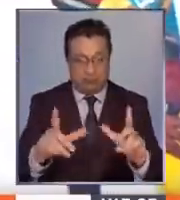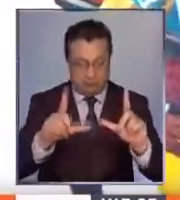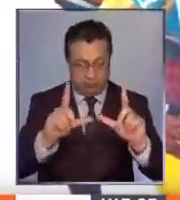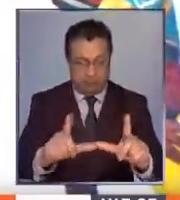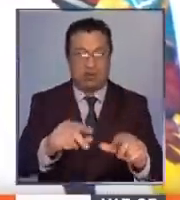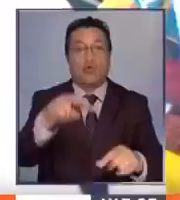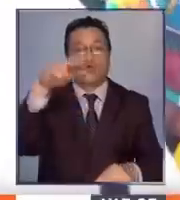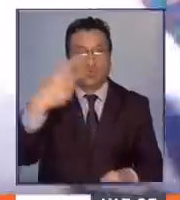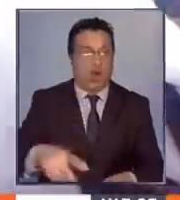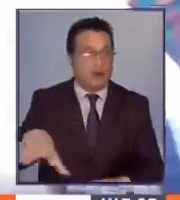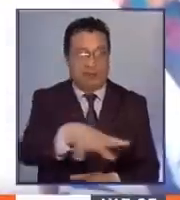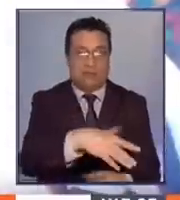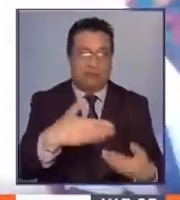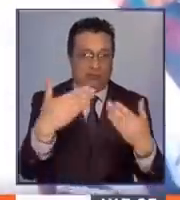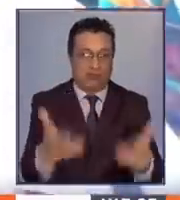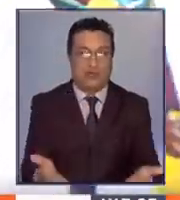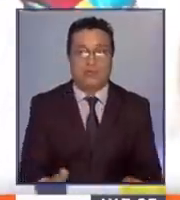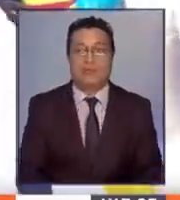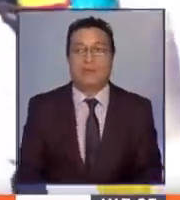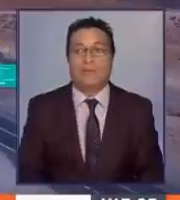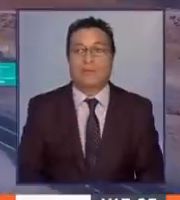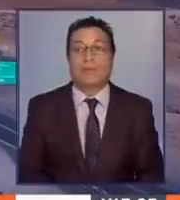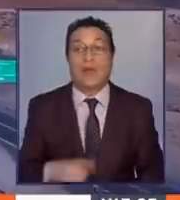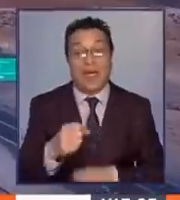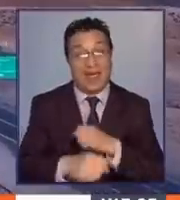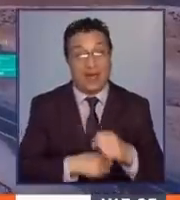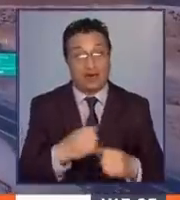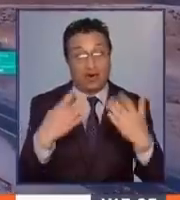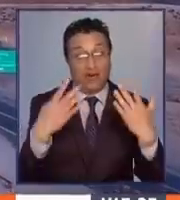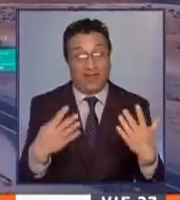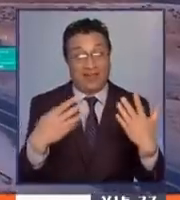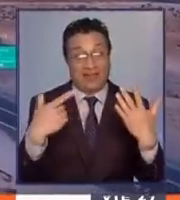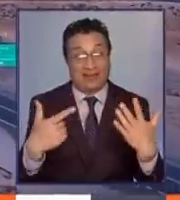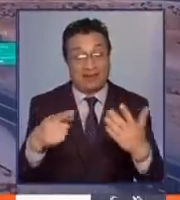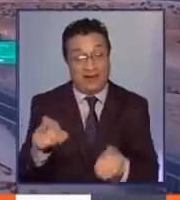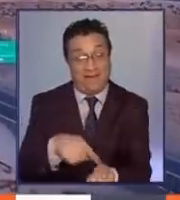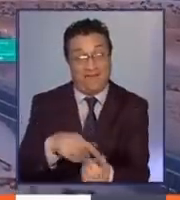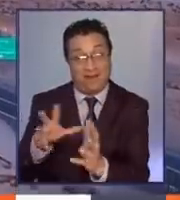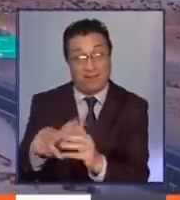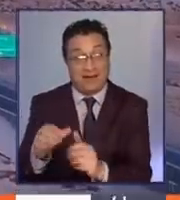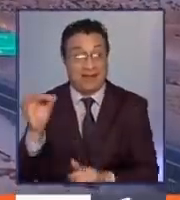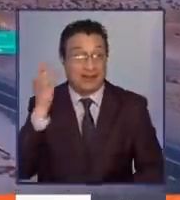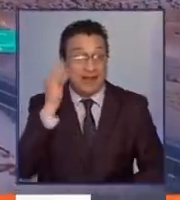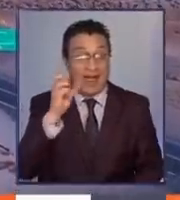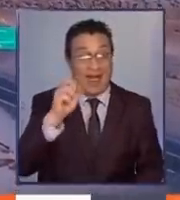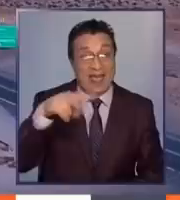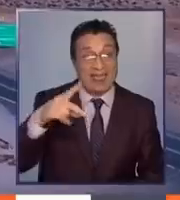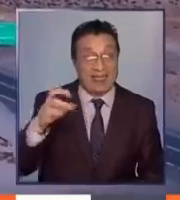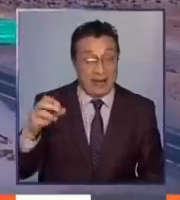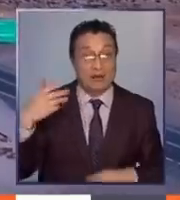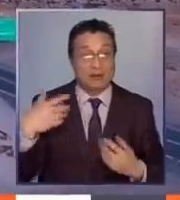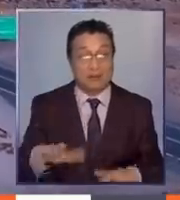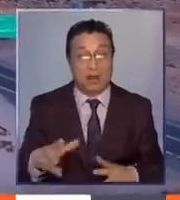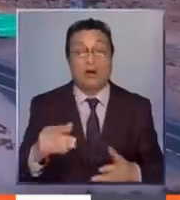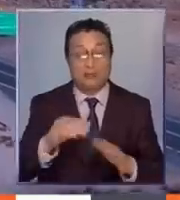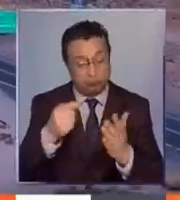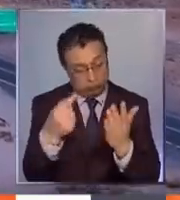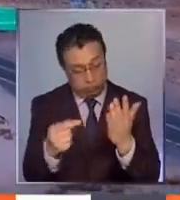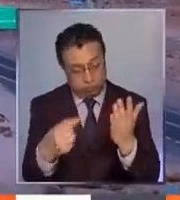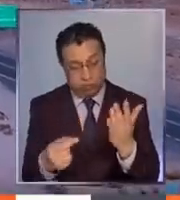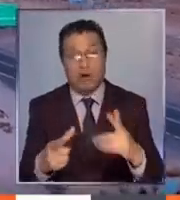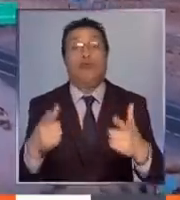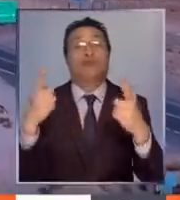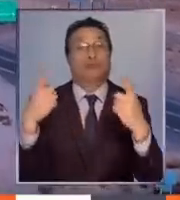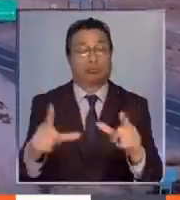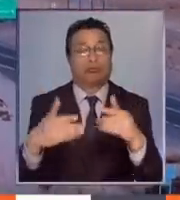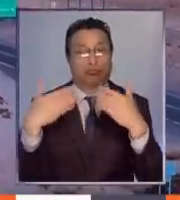dominio. En el año 97 la familia de la señora Andrea cumplió los requisitos para otorgar un título de dominio